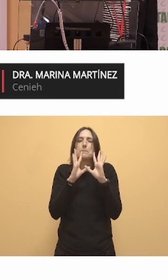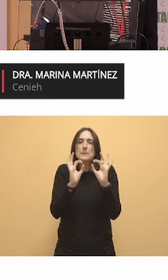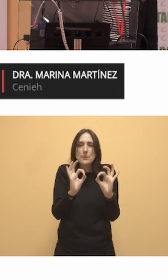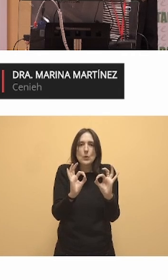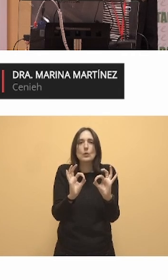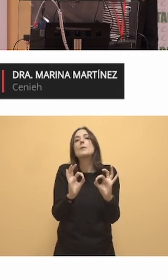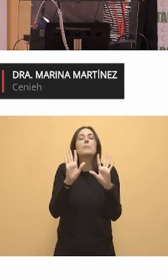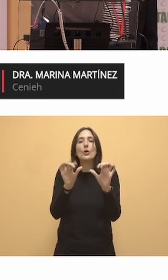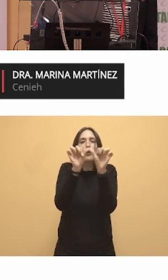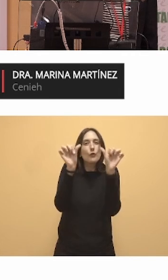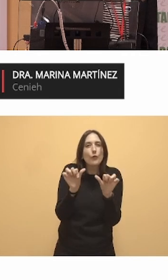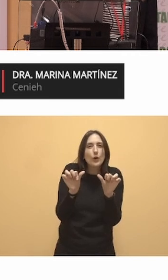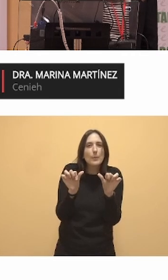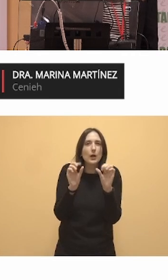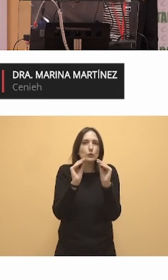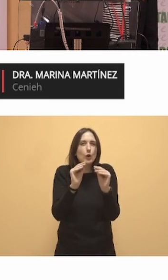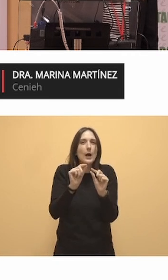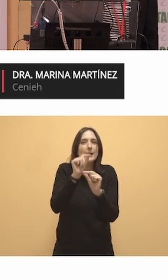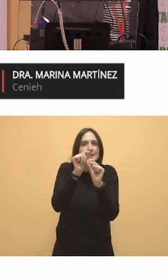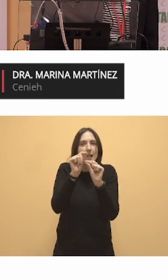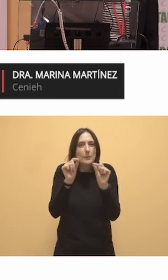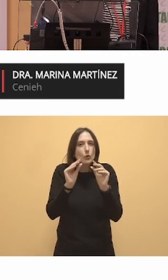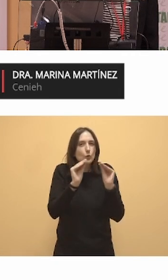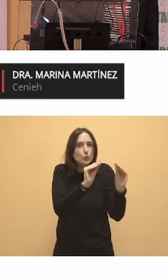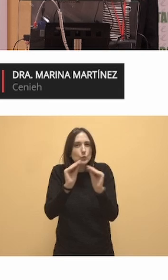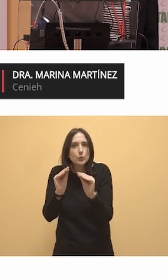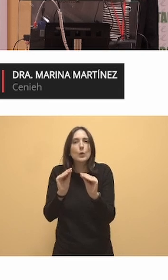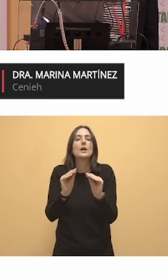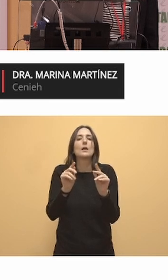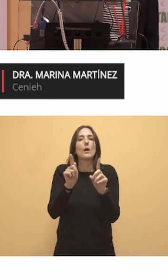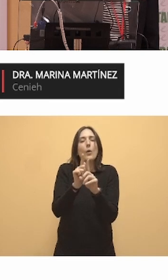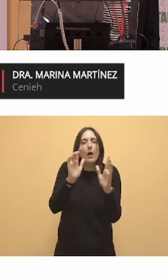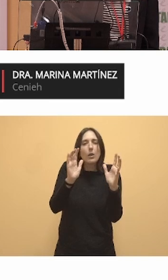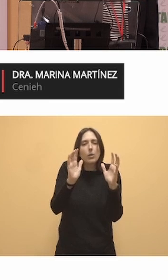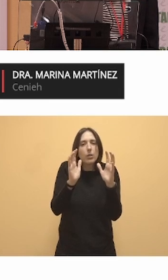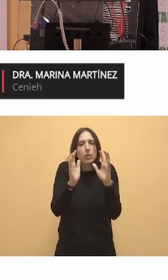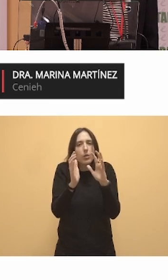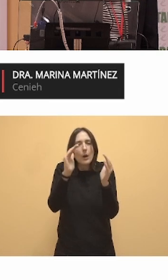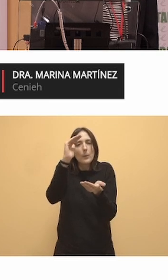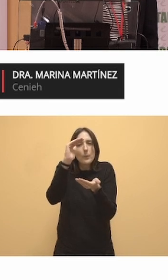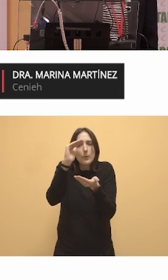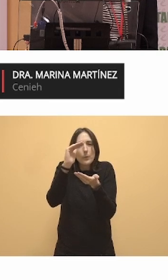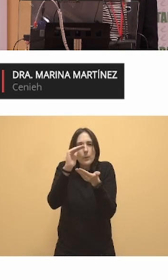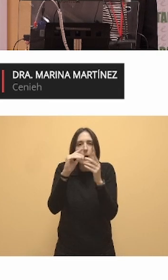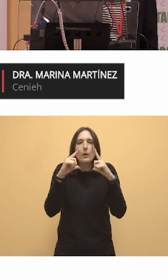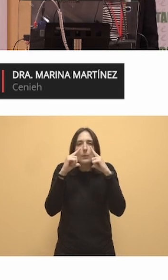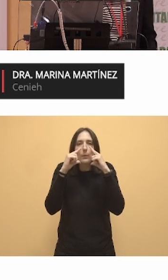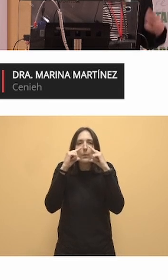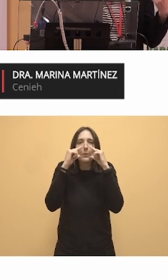lo que es la morfología y sobre todo el tamaño del canino se ha ido poco a poco reduciendo hasta llegar a la actualidad a